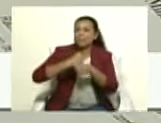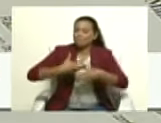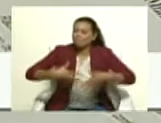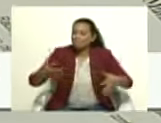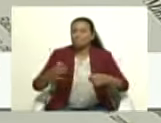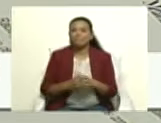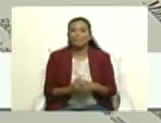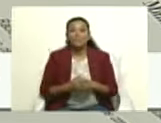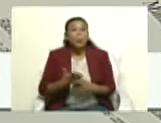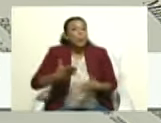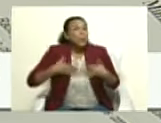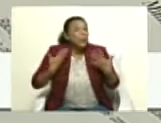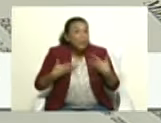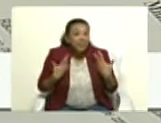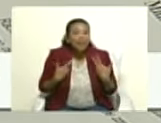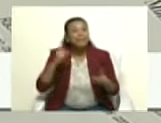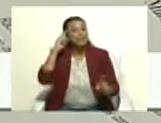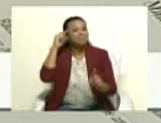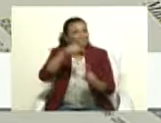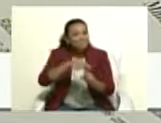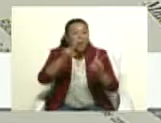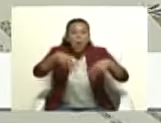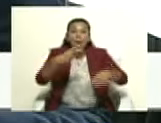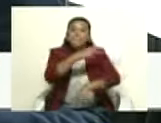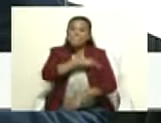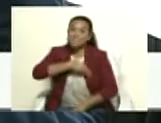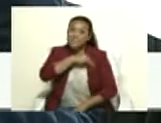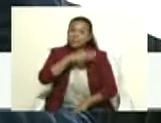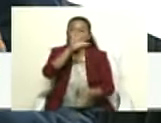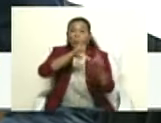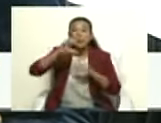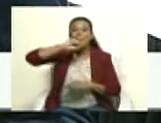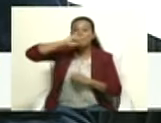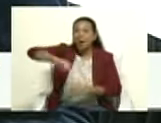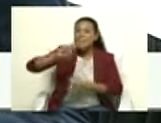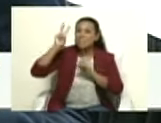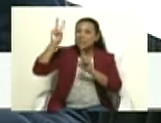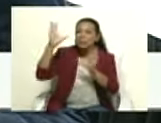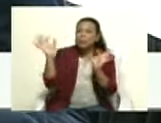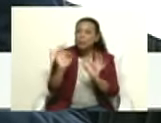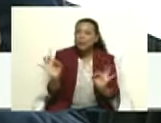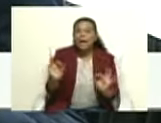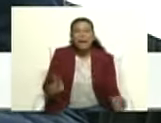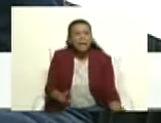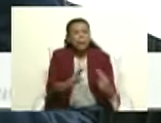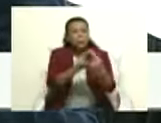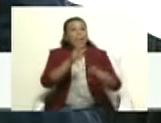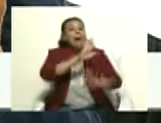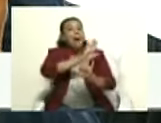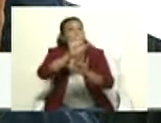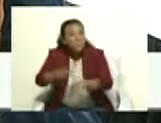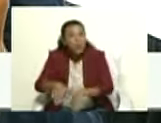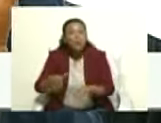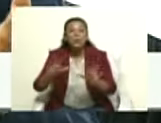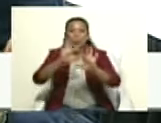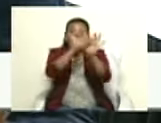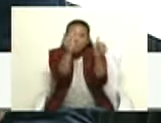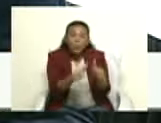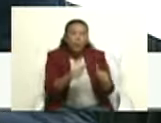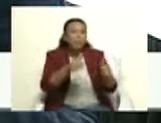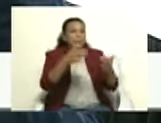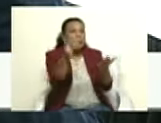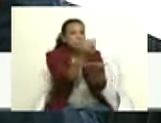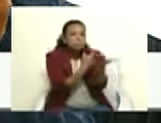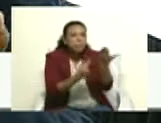enriquecida. Estoy muy contento que se dé esta nueva misión y que estemos todos reunidos para apoyar a todo lo que es la